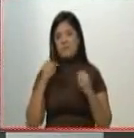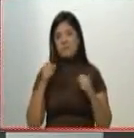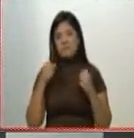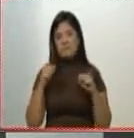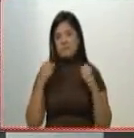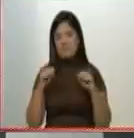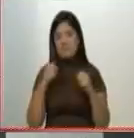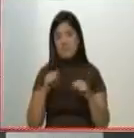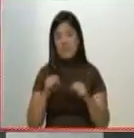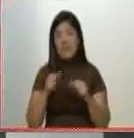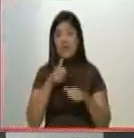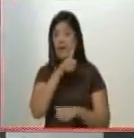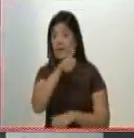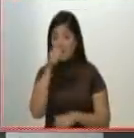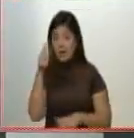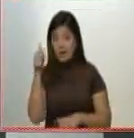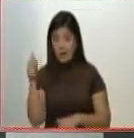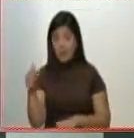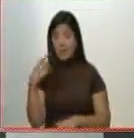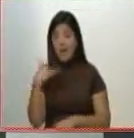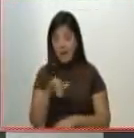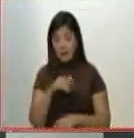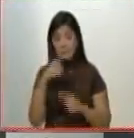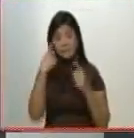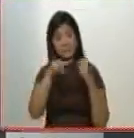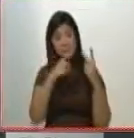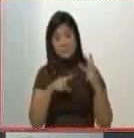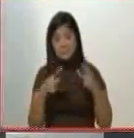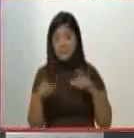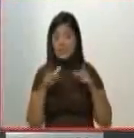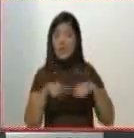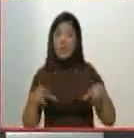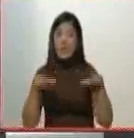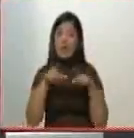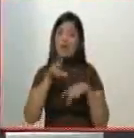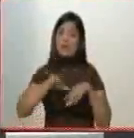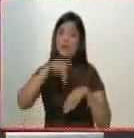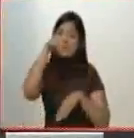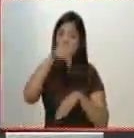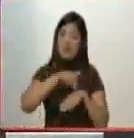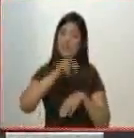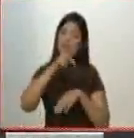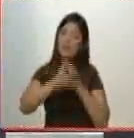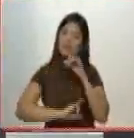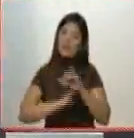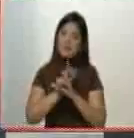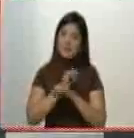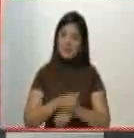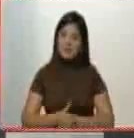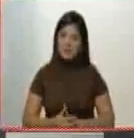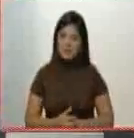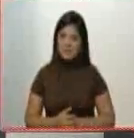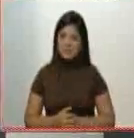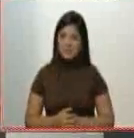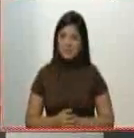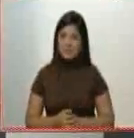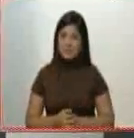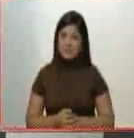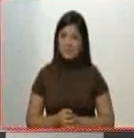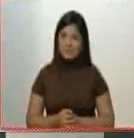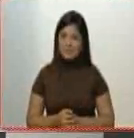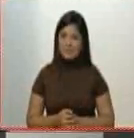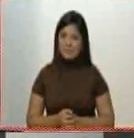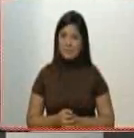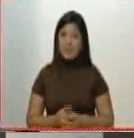de las selecciones que nos van a representar en los distintos ámbitos nacionales e internacionales. Es parte del recorrido. Vamos directo